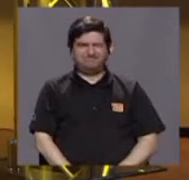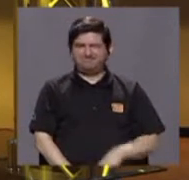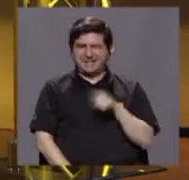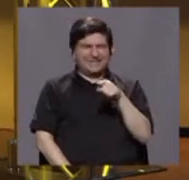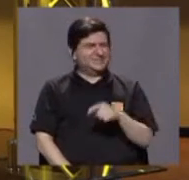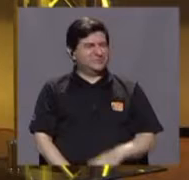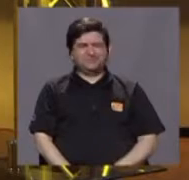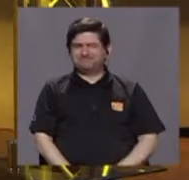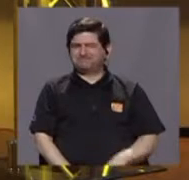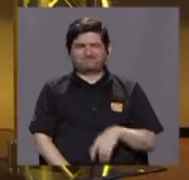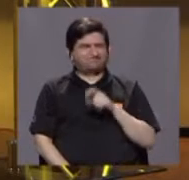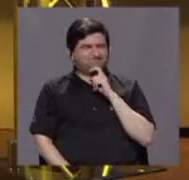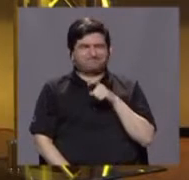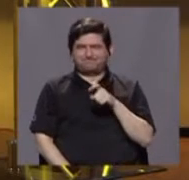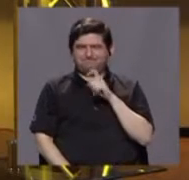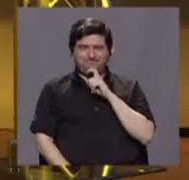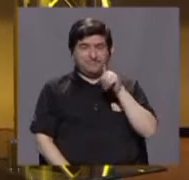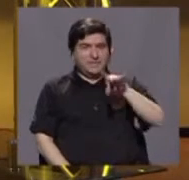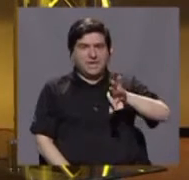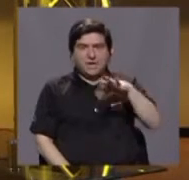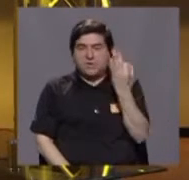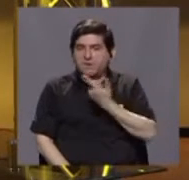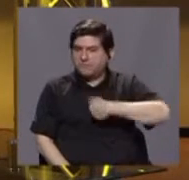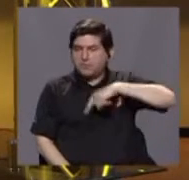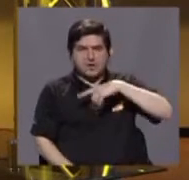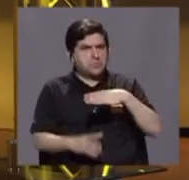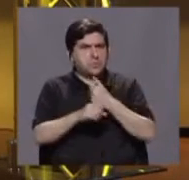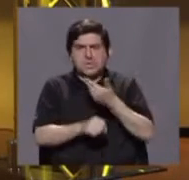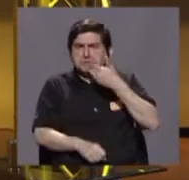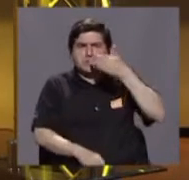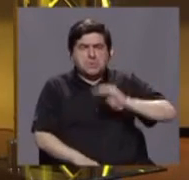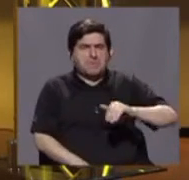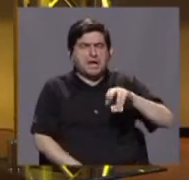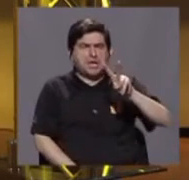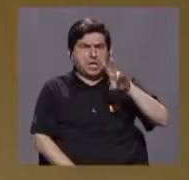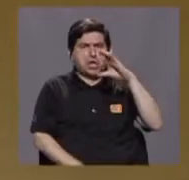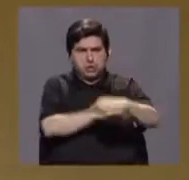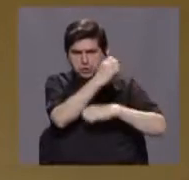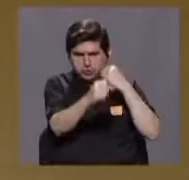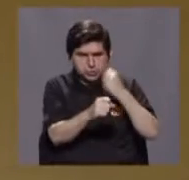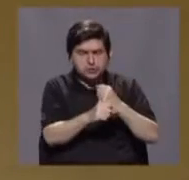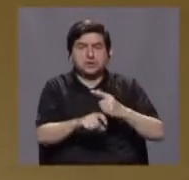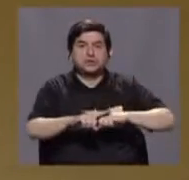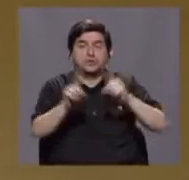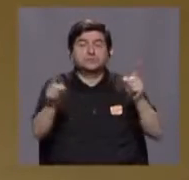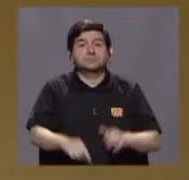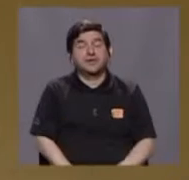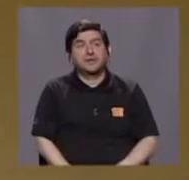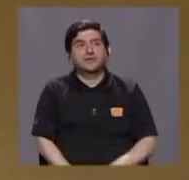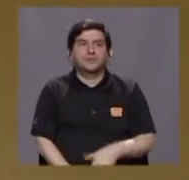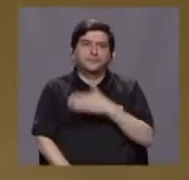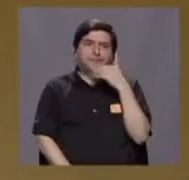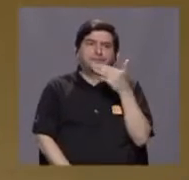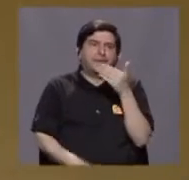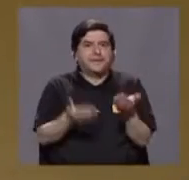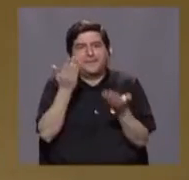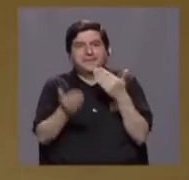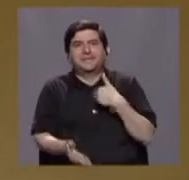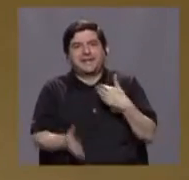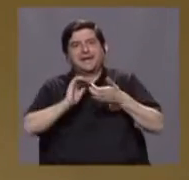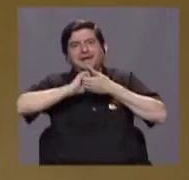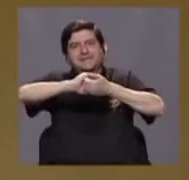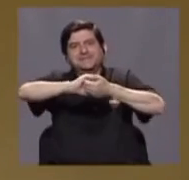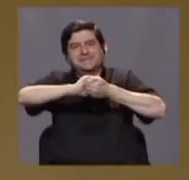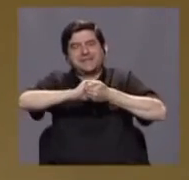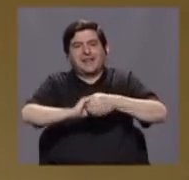era complicado. De alguna manera no lo hemos hecho tan mal en estos 200 años, pero sería muy útil tener esa